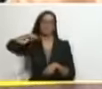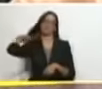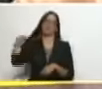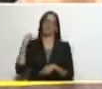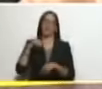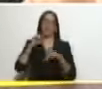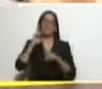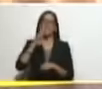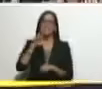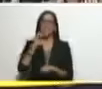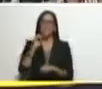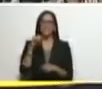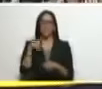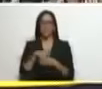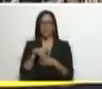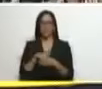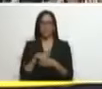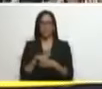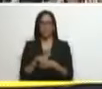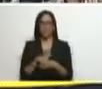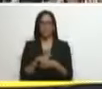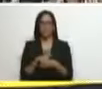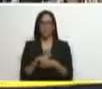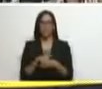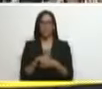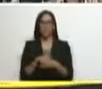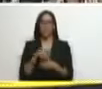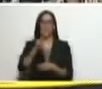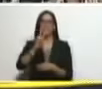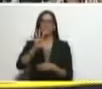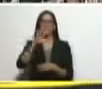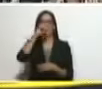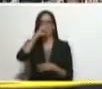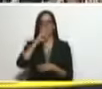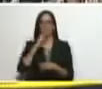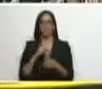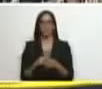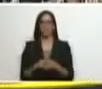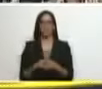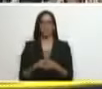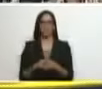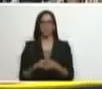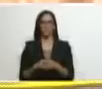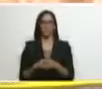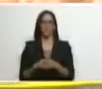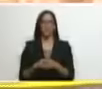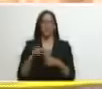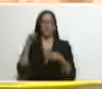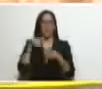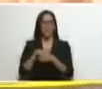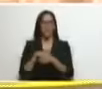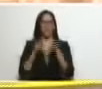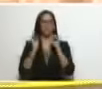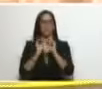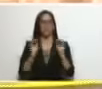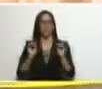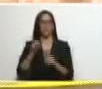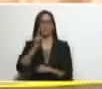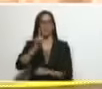elecciones en 25 años. Con las elecciones convocadas para el 28 de